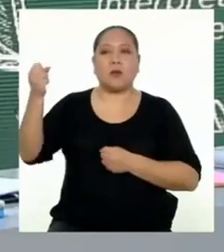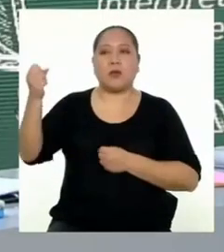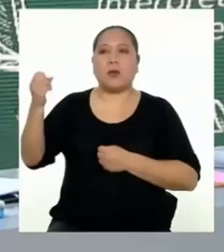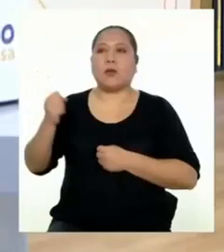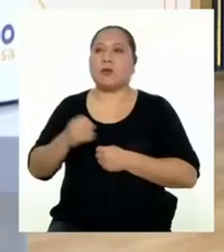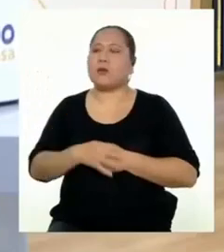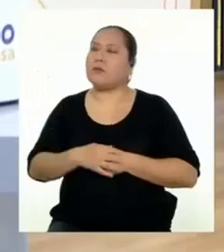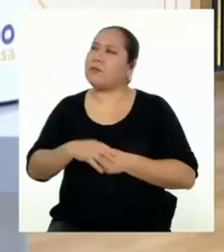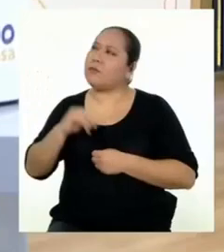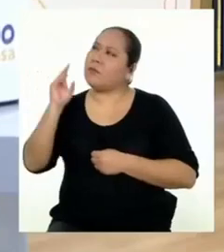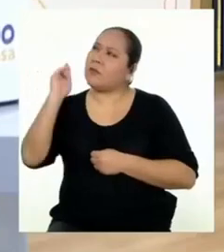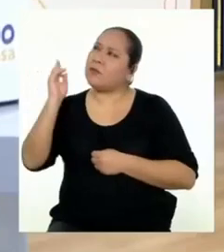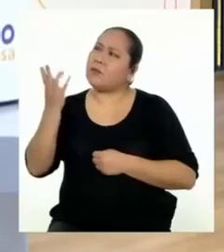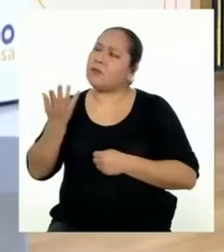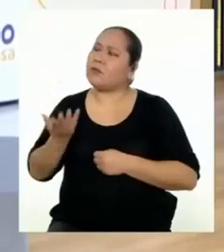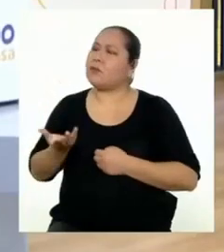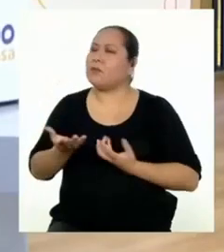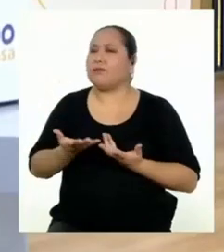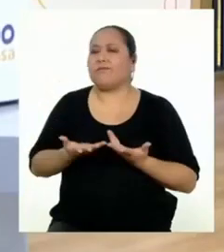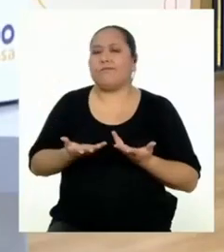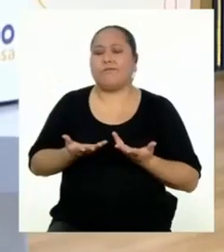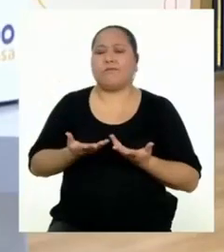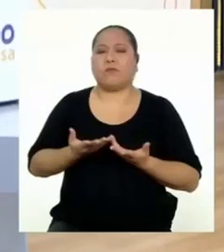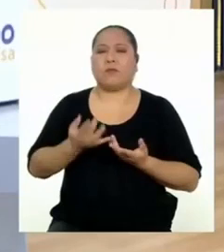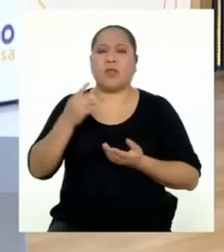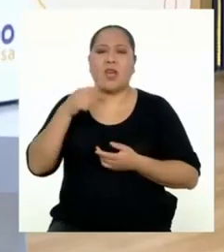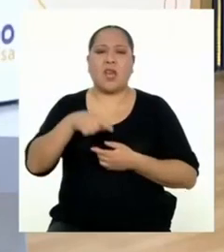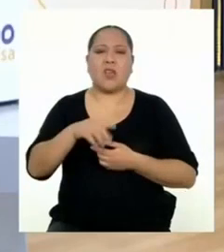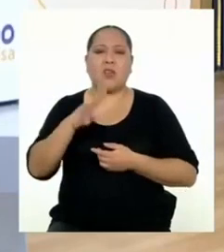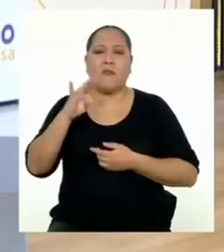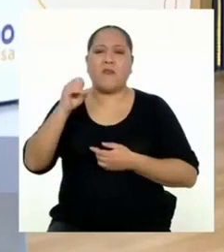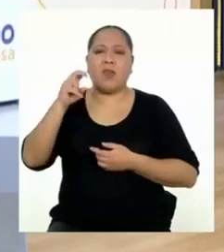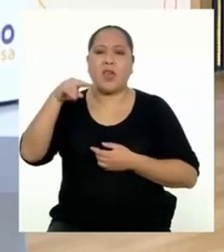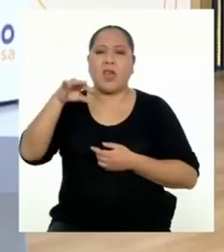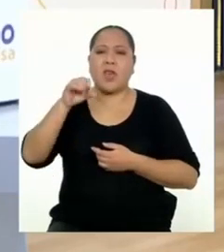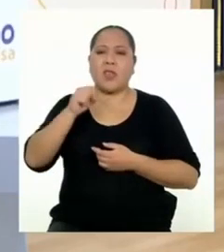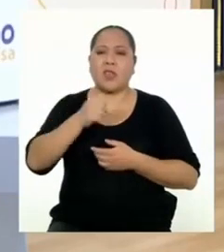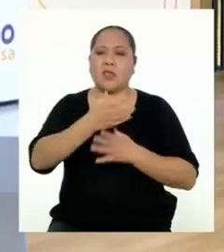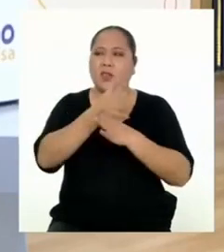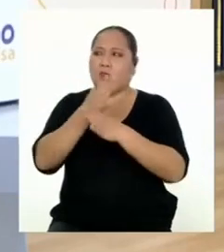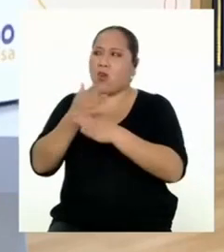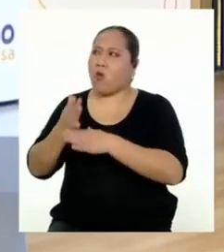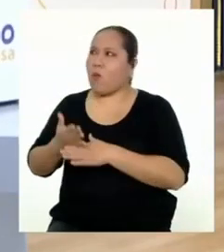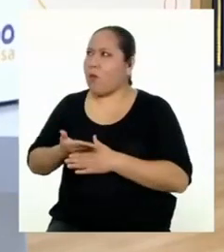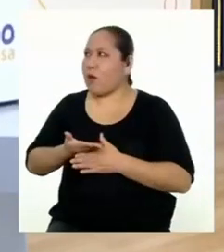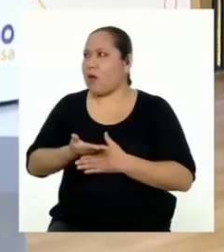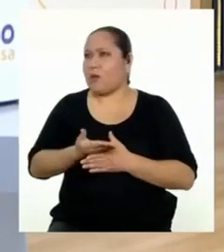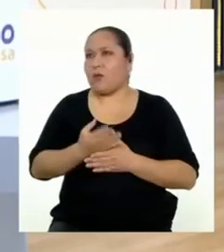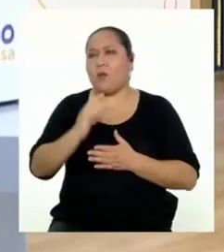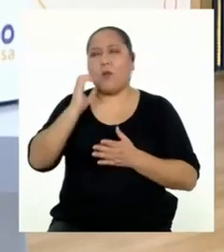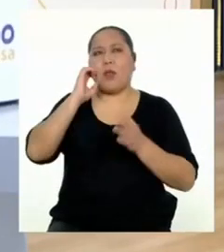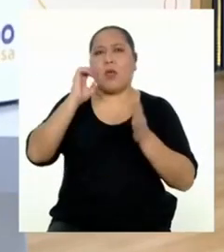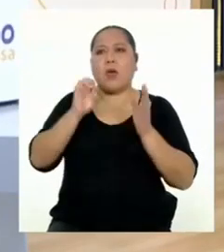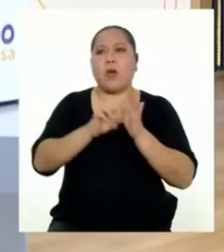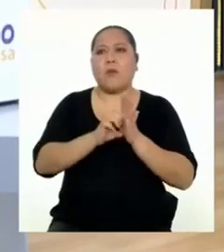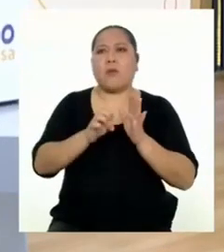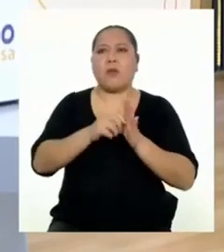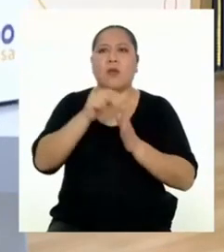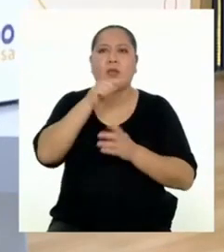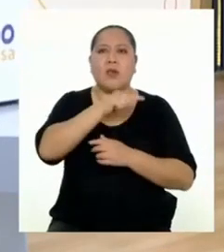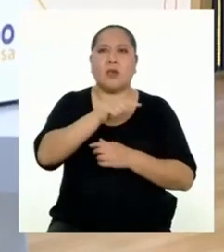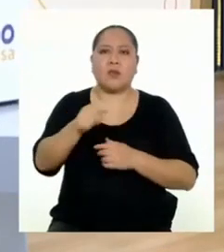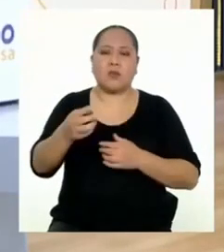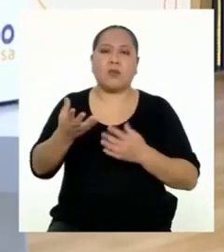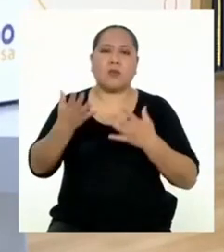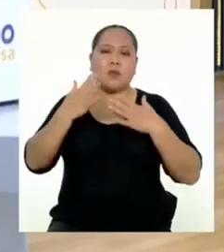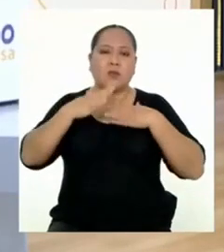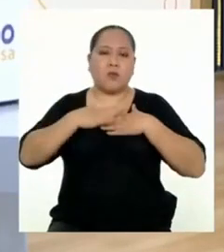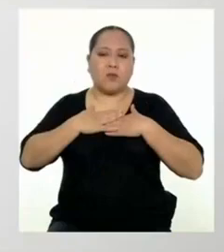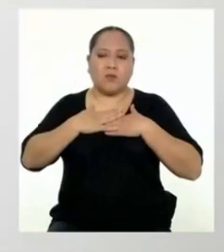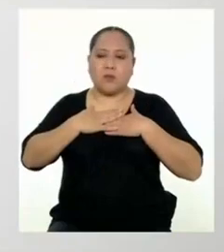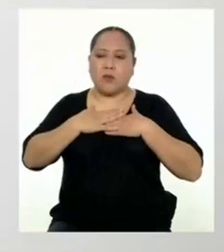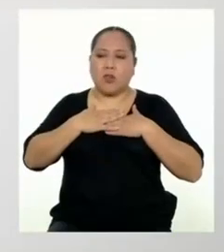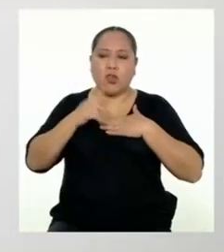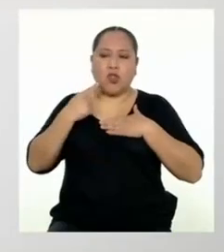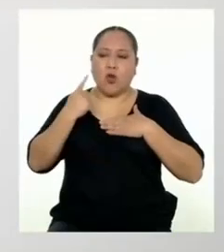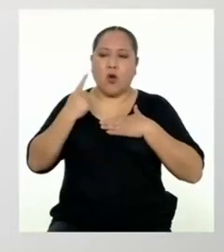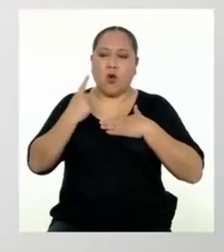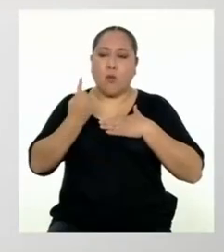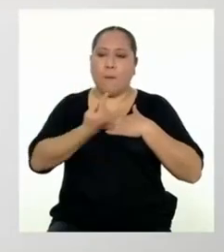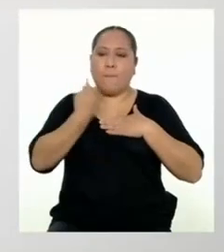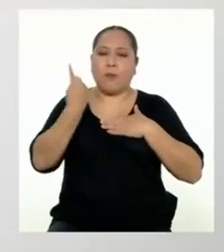Profesor, ¿y qué hay de los bienes que son compartidos? Quiero decir, aquellos que nos pertenecen a